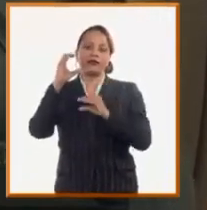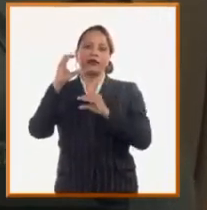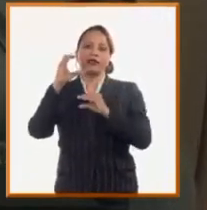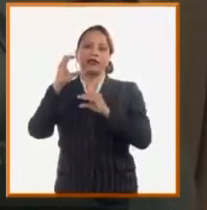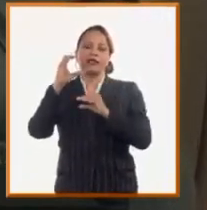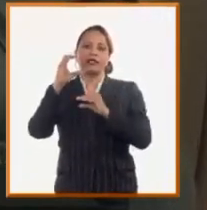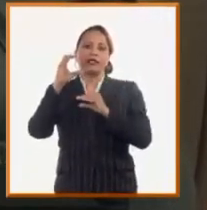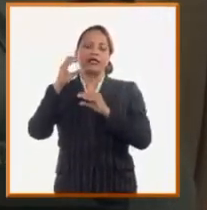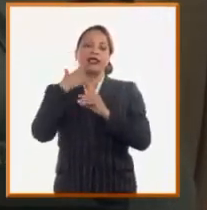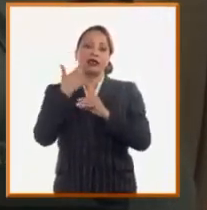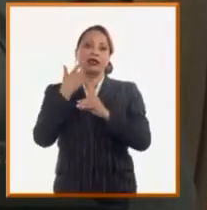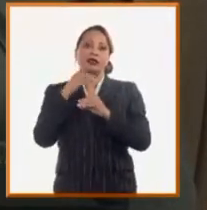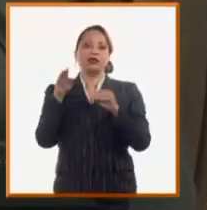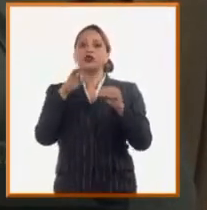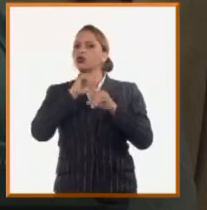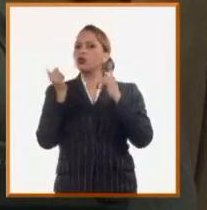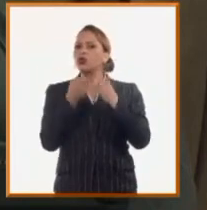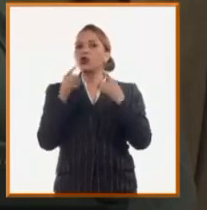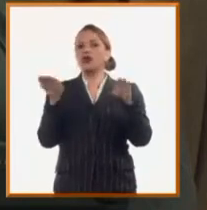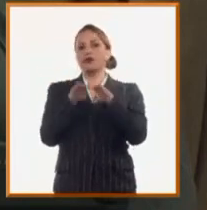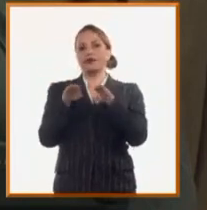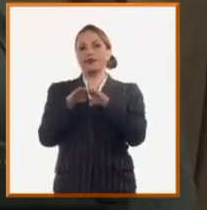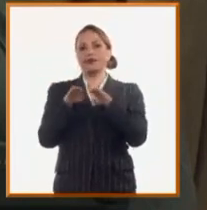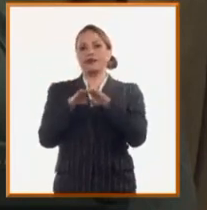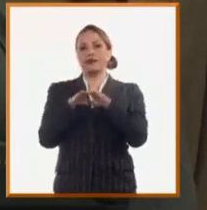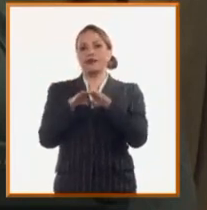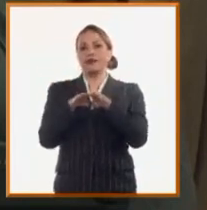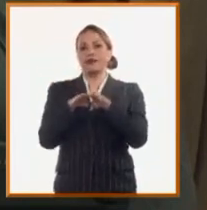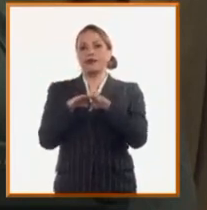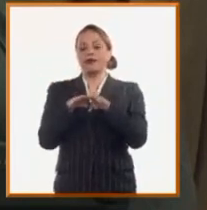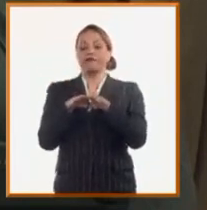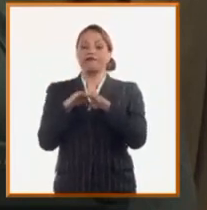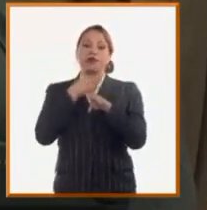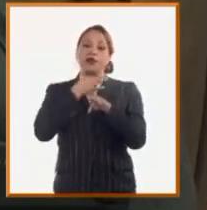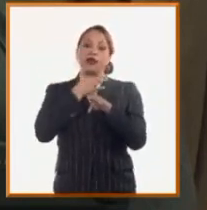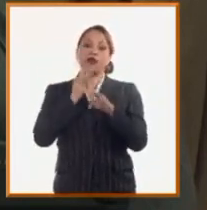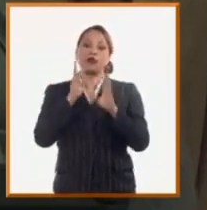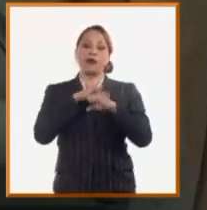condición de vulnerabilidad ni de pobreza.